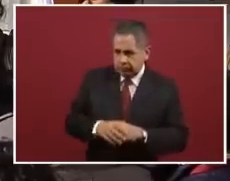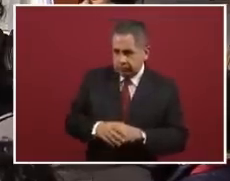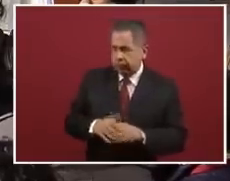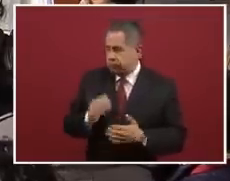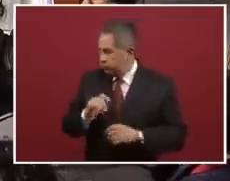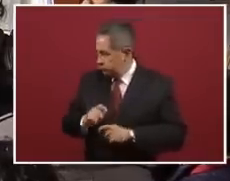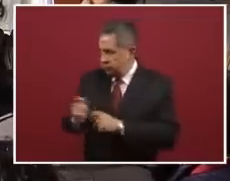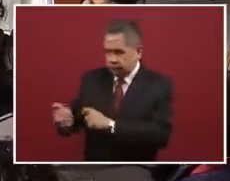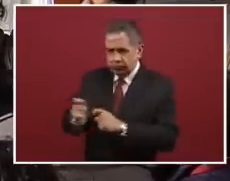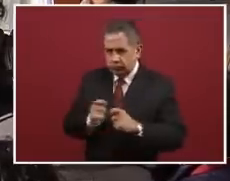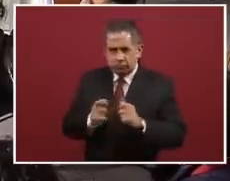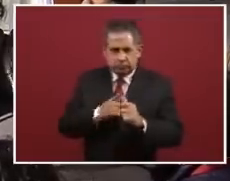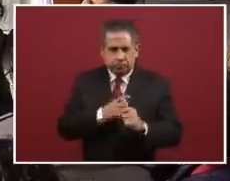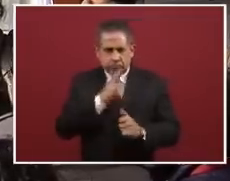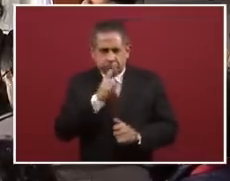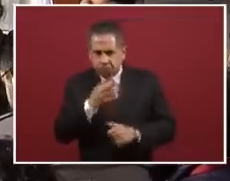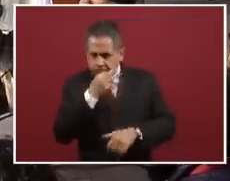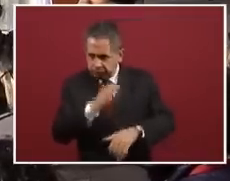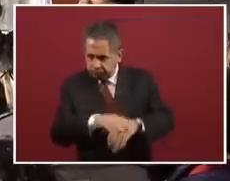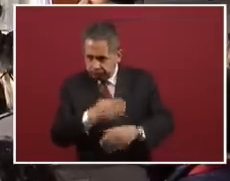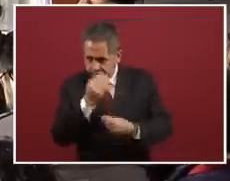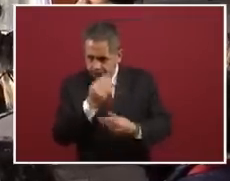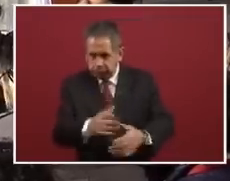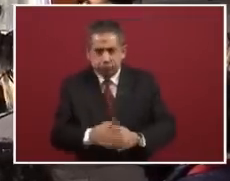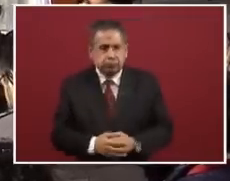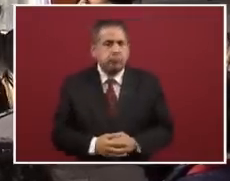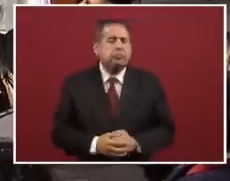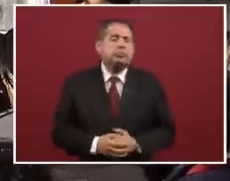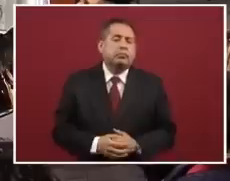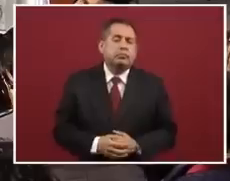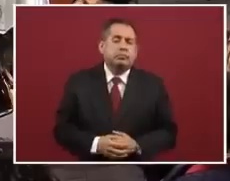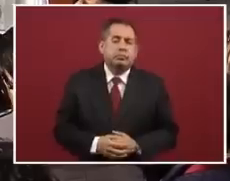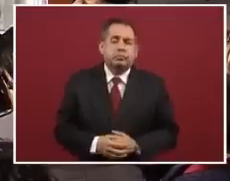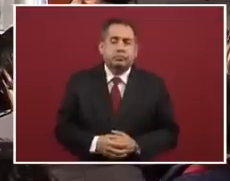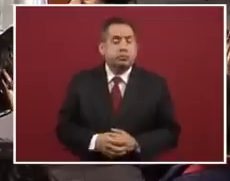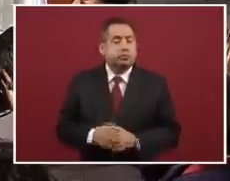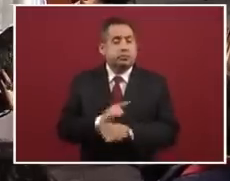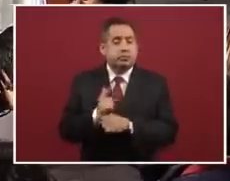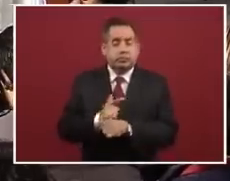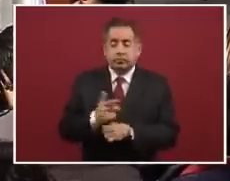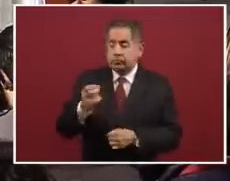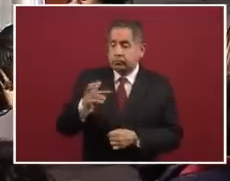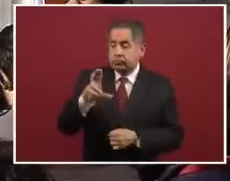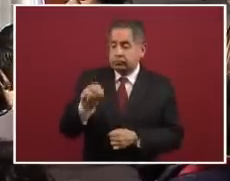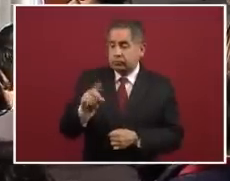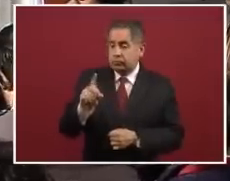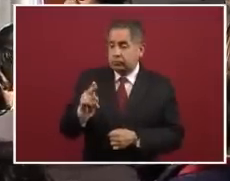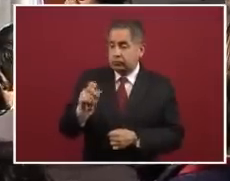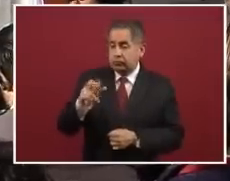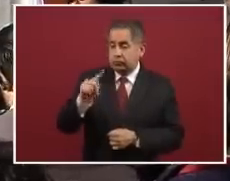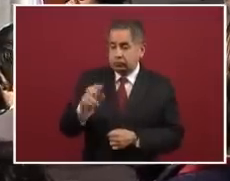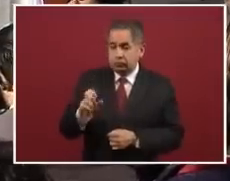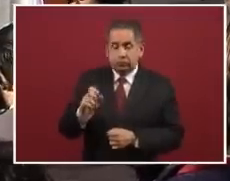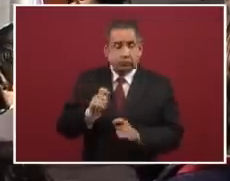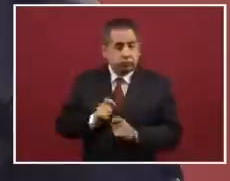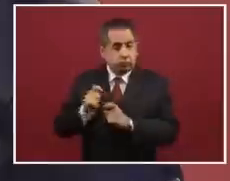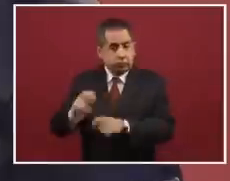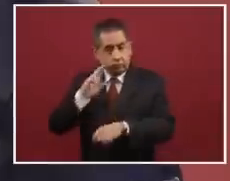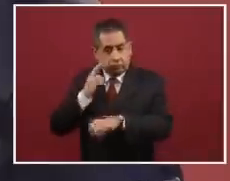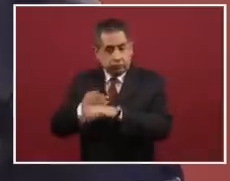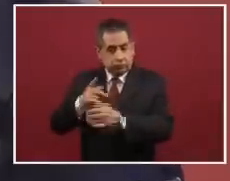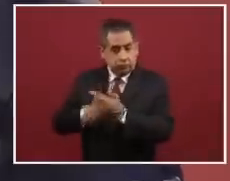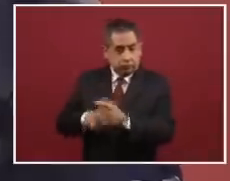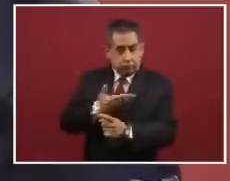cedo la palabra al presidente, pero te informo. Hay el licenciado Horacio Duarte, por encomienda del señor presidente